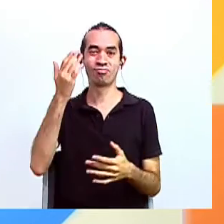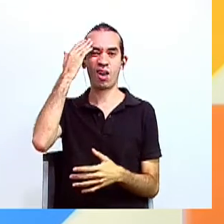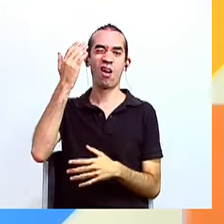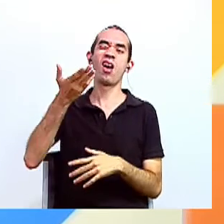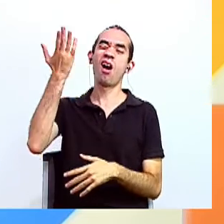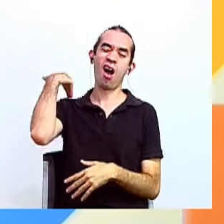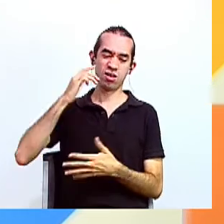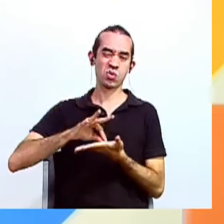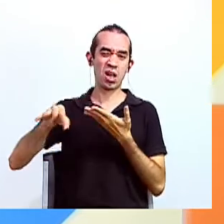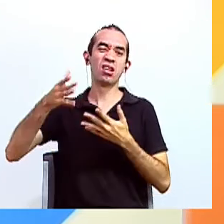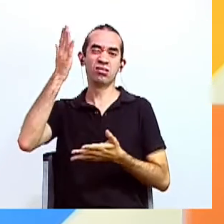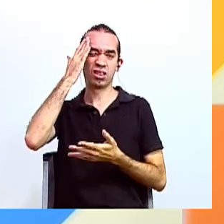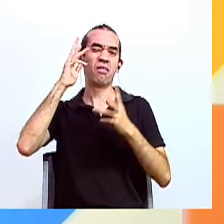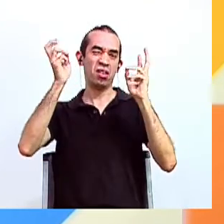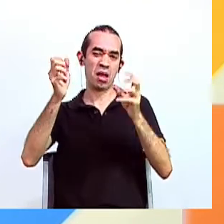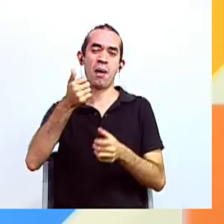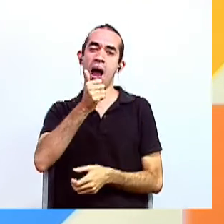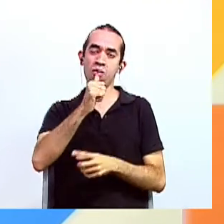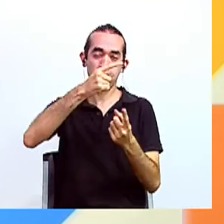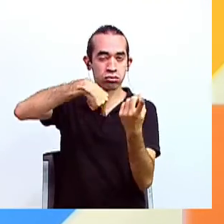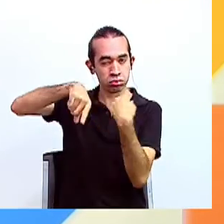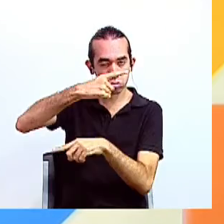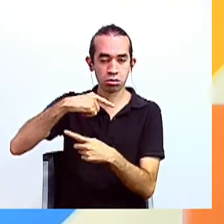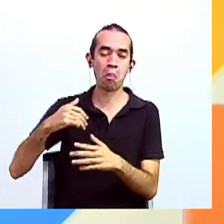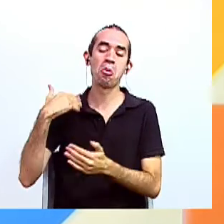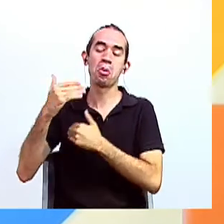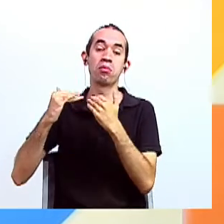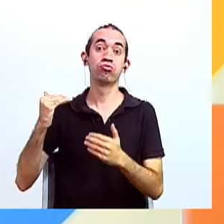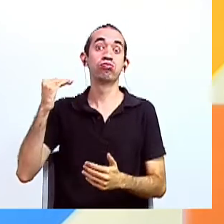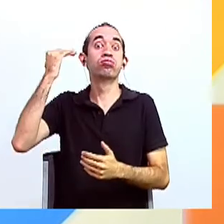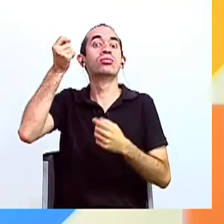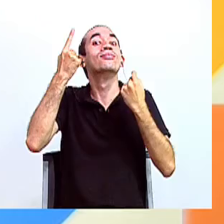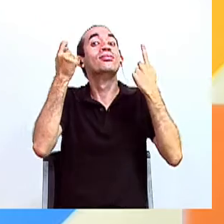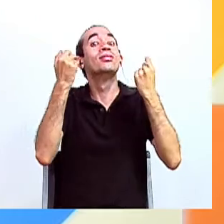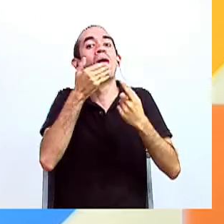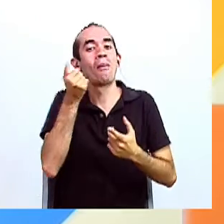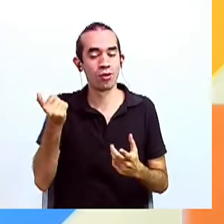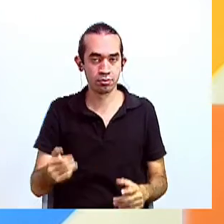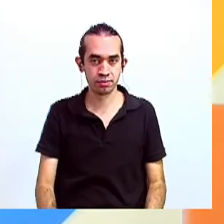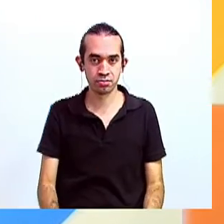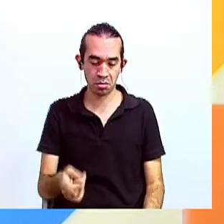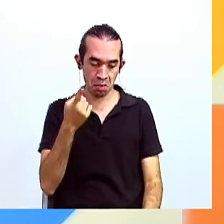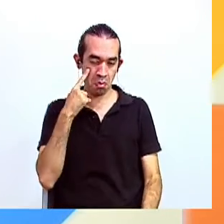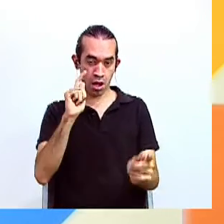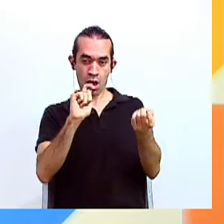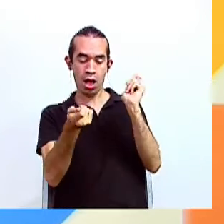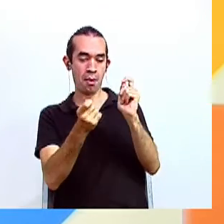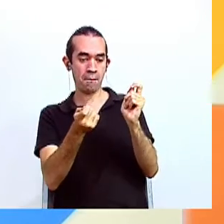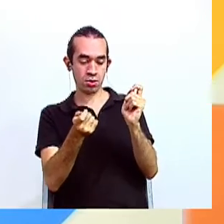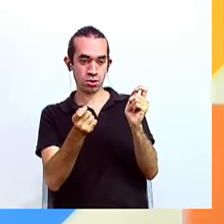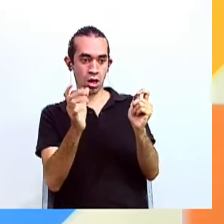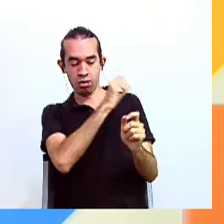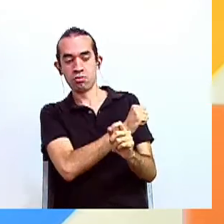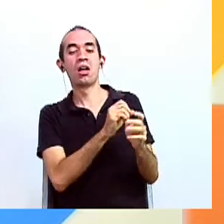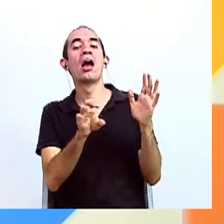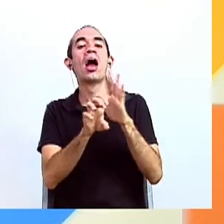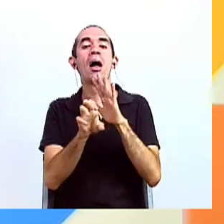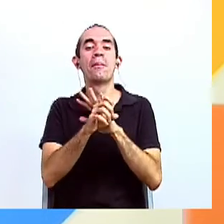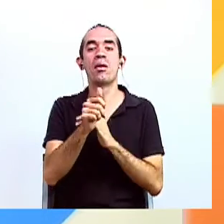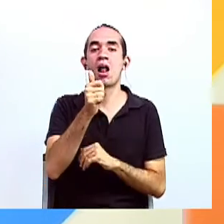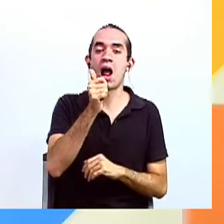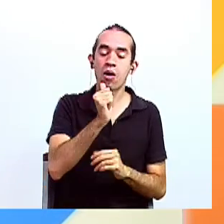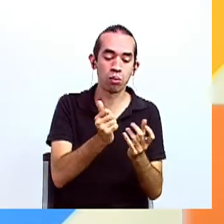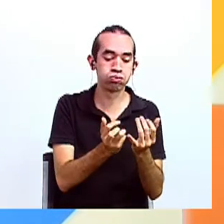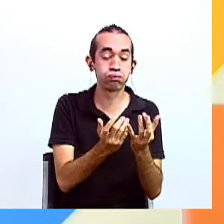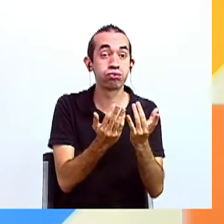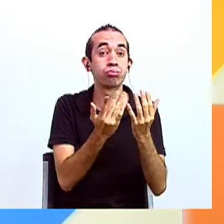procesos. Ahora, si hablamos de los cambios físicos, esos son los que vemos principalmente. Sabemos que el agua se evapora,